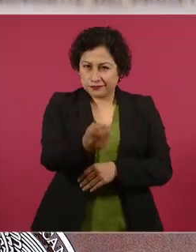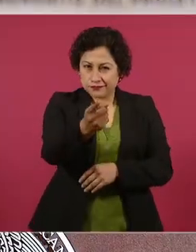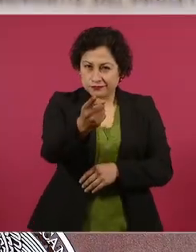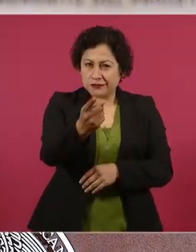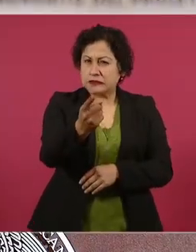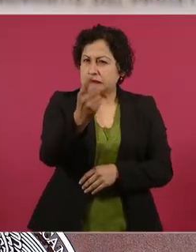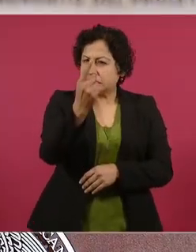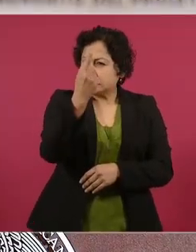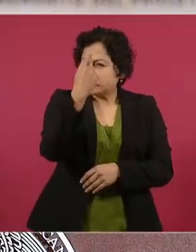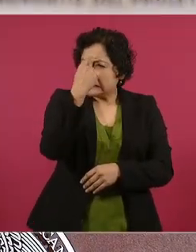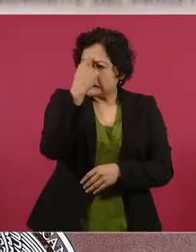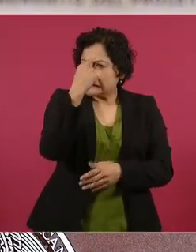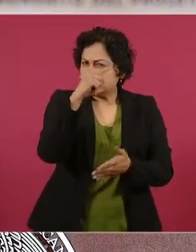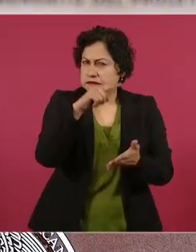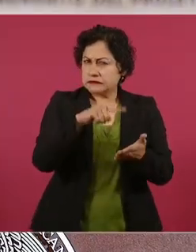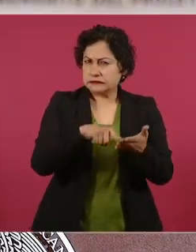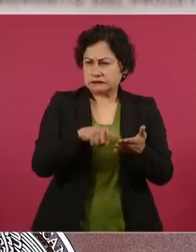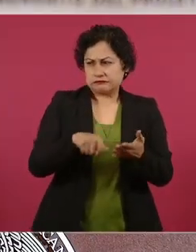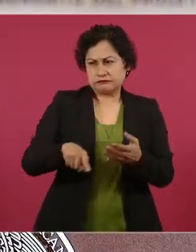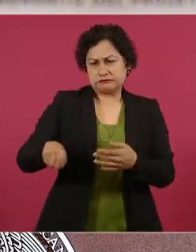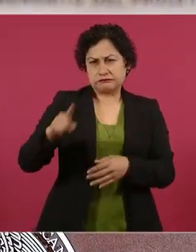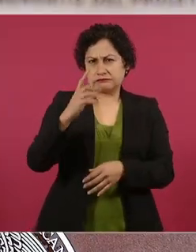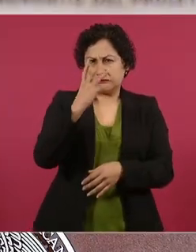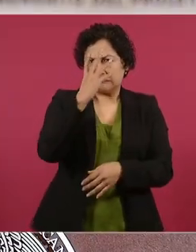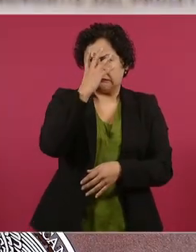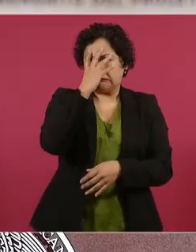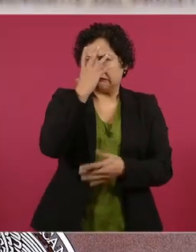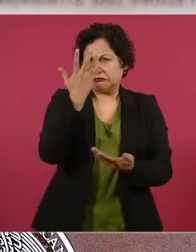Destaca, bueno, decíamos por el volumen también,